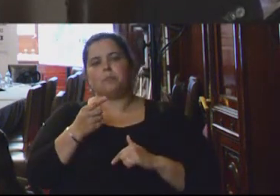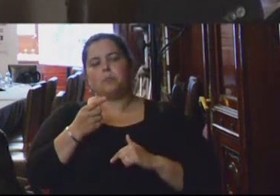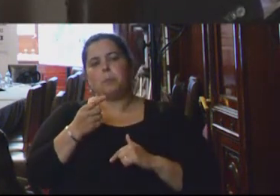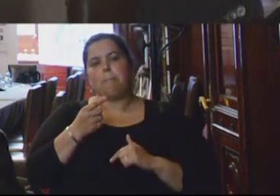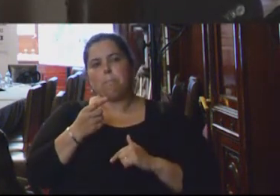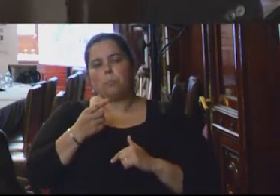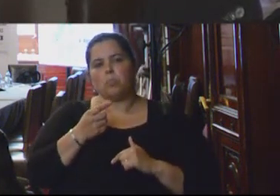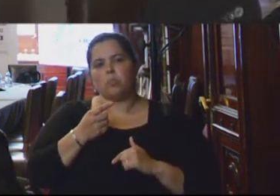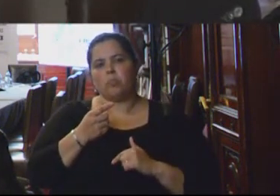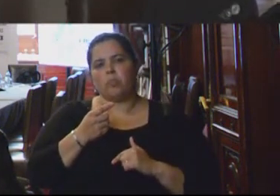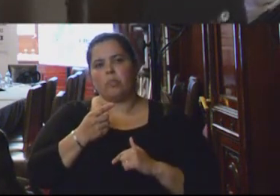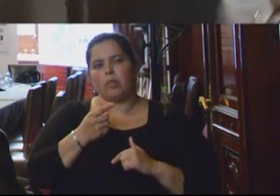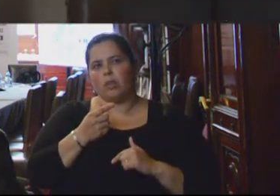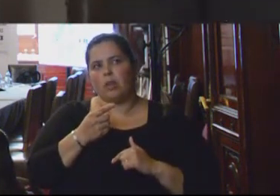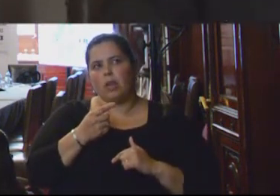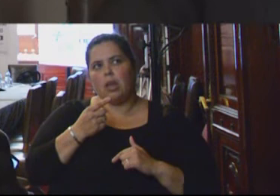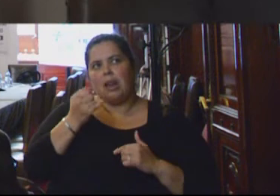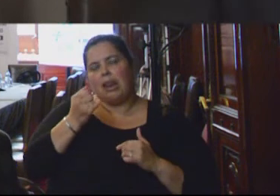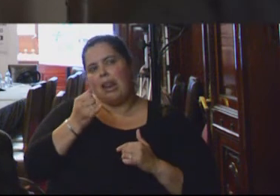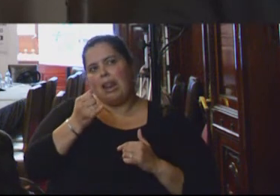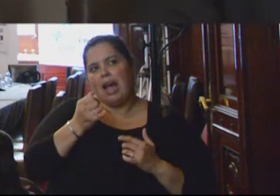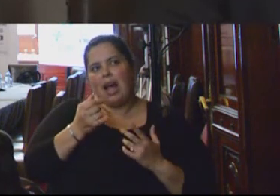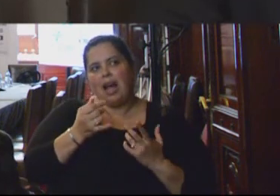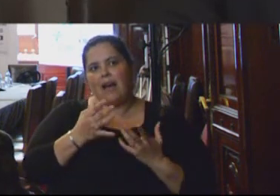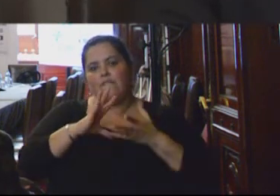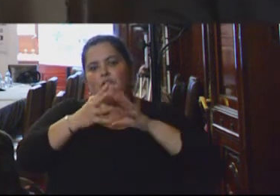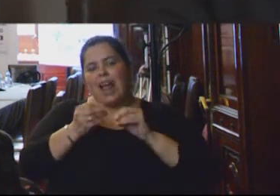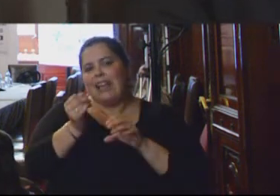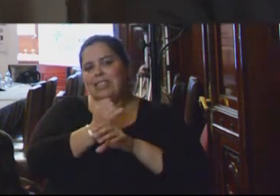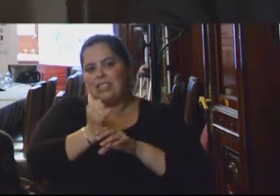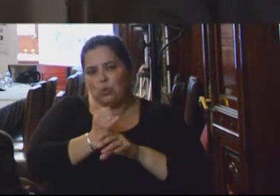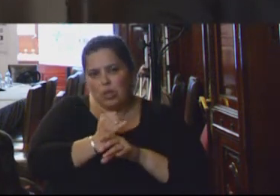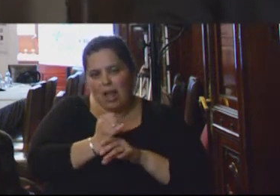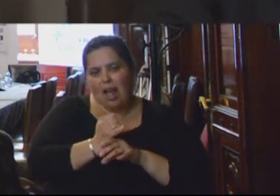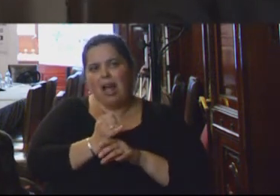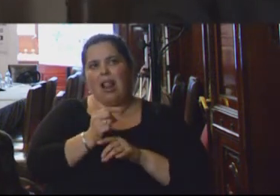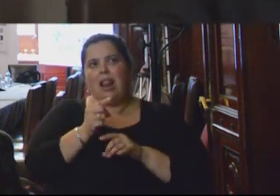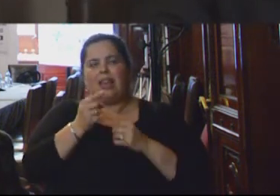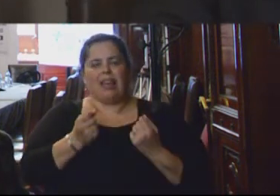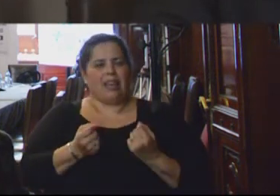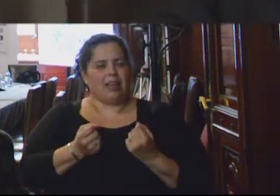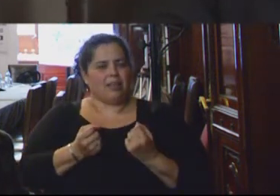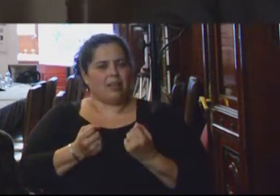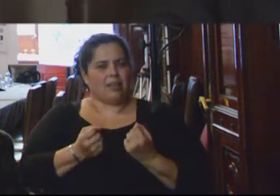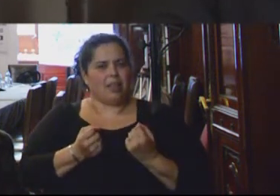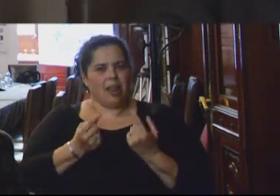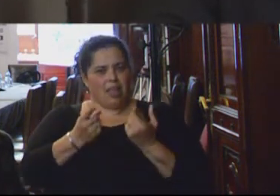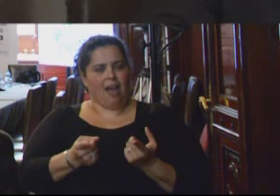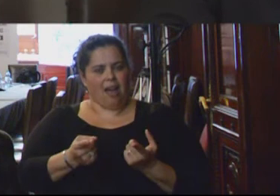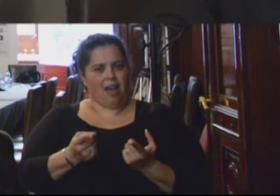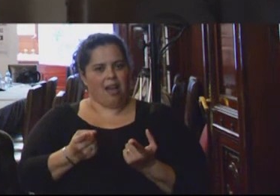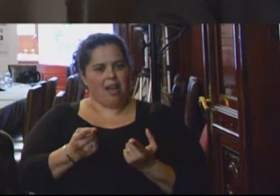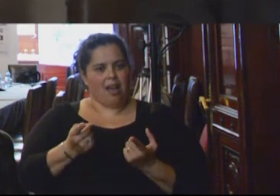instrucción, la estructura institucional heredada en la década del autoritarismo de Rafael Correa,